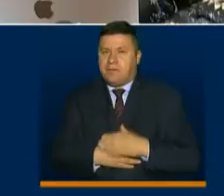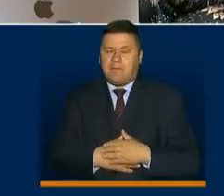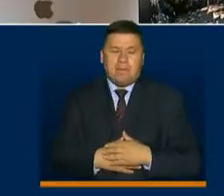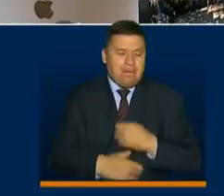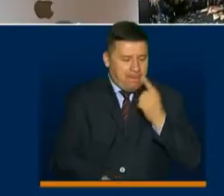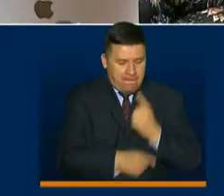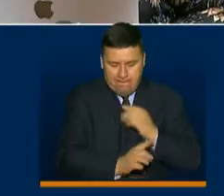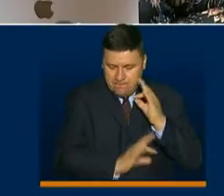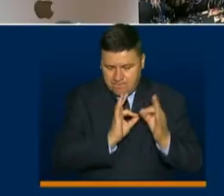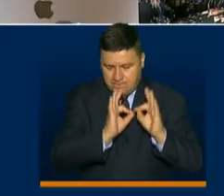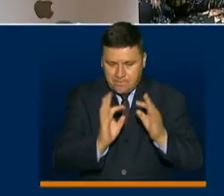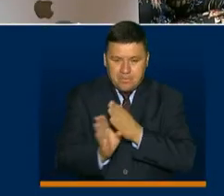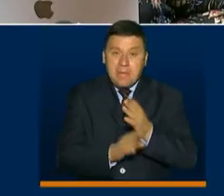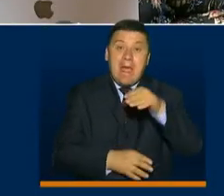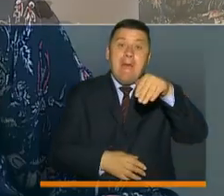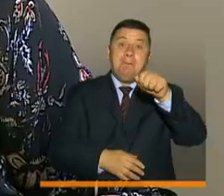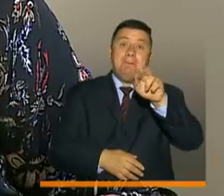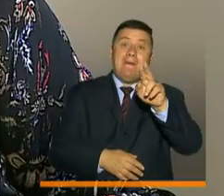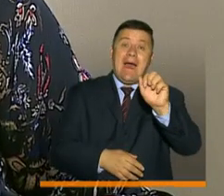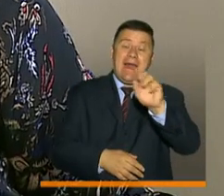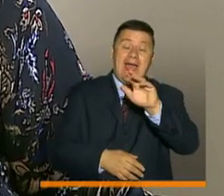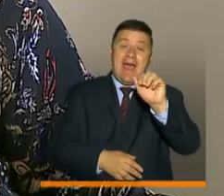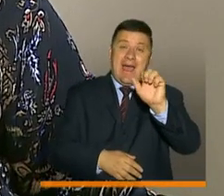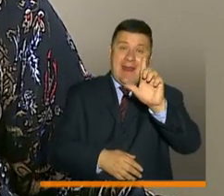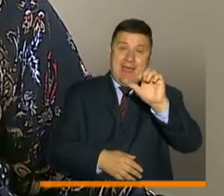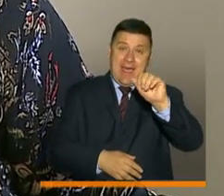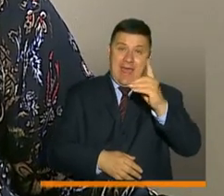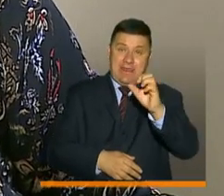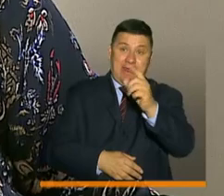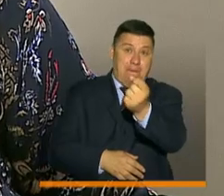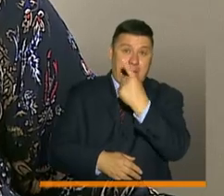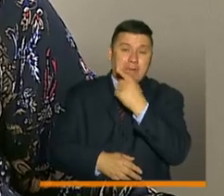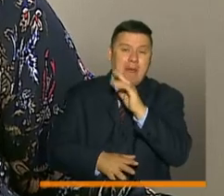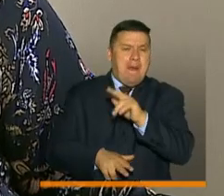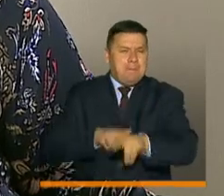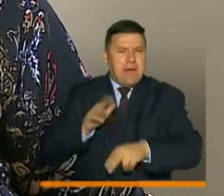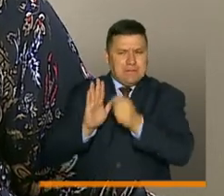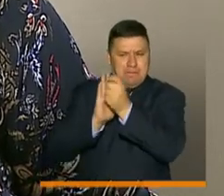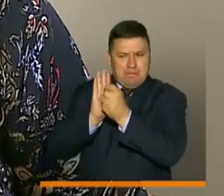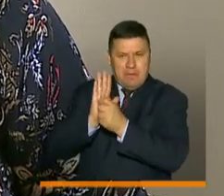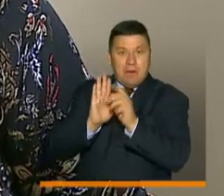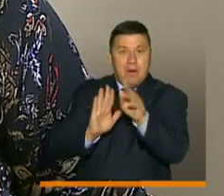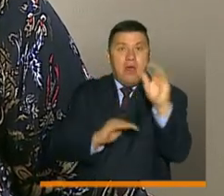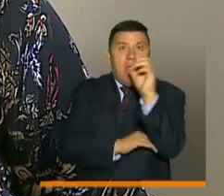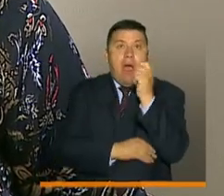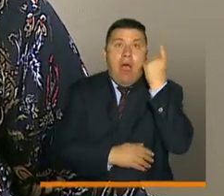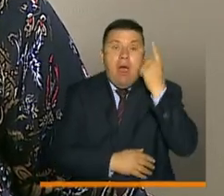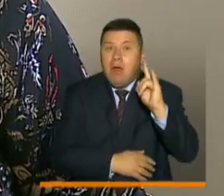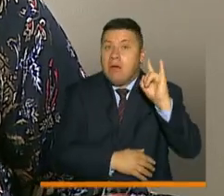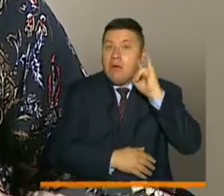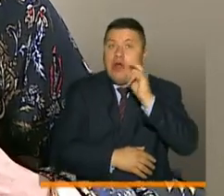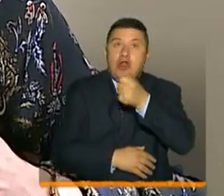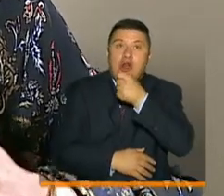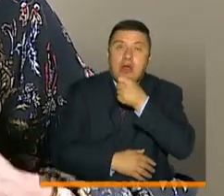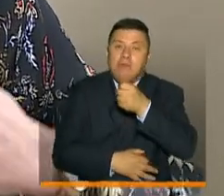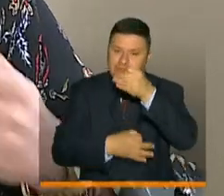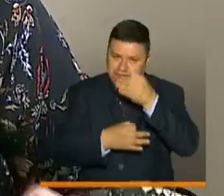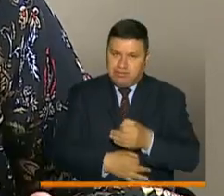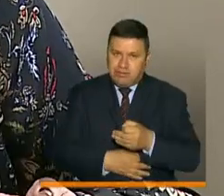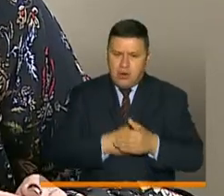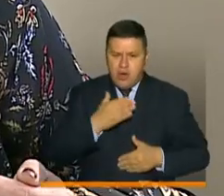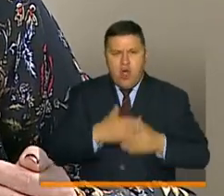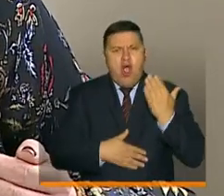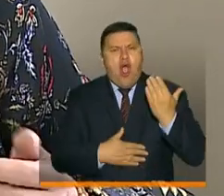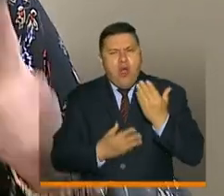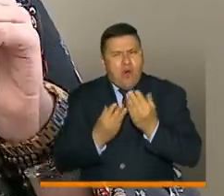ministra. Perfecto, presidente. Y María Alejandra, ahorita yo les hacía ese paso a paso porque quería que cada colombiano, cuando escuchara una noticia de iniciar